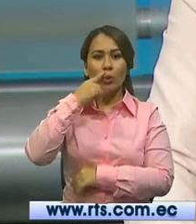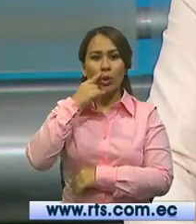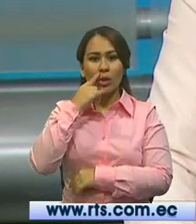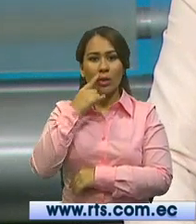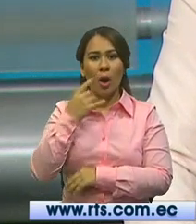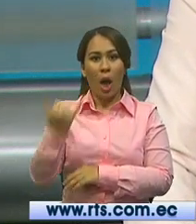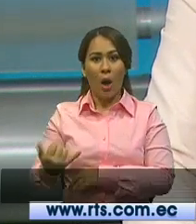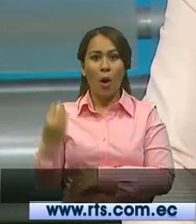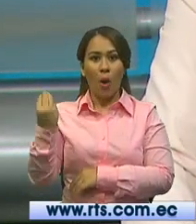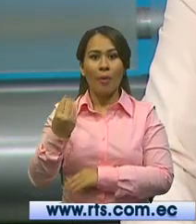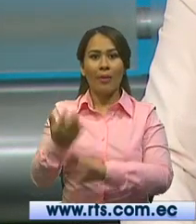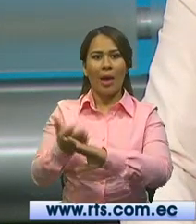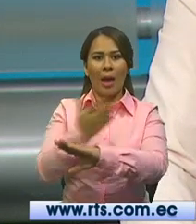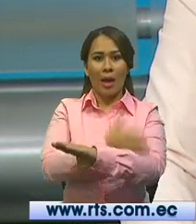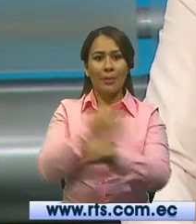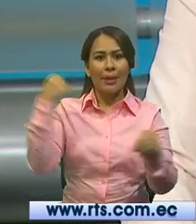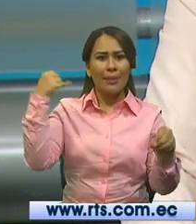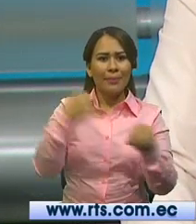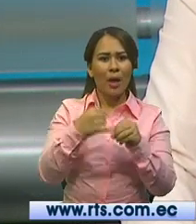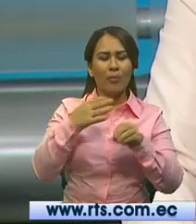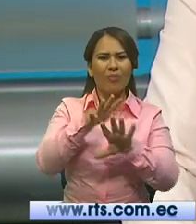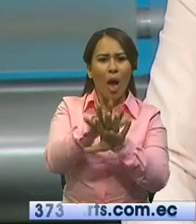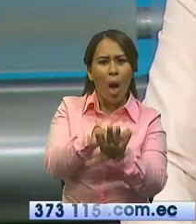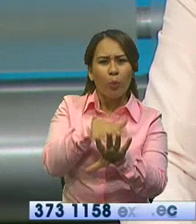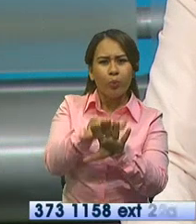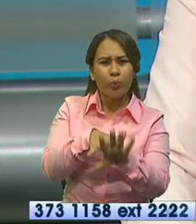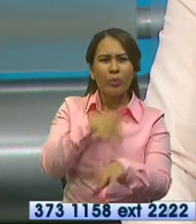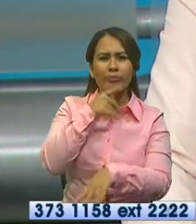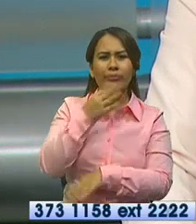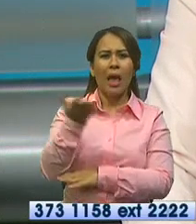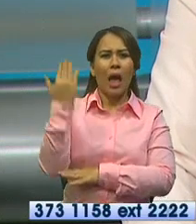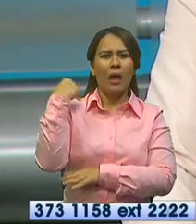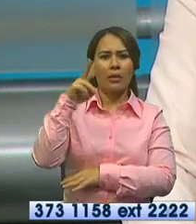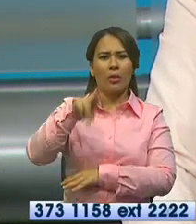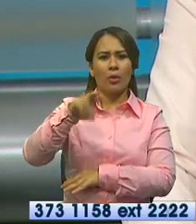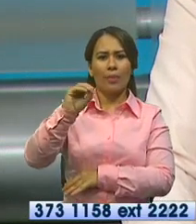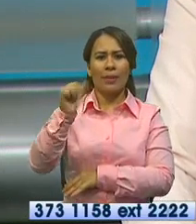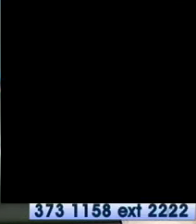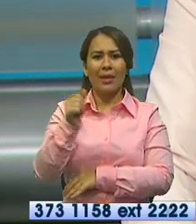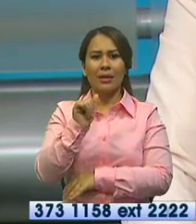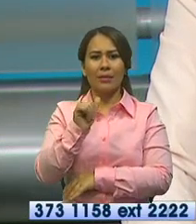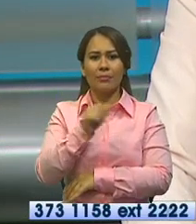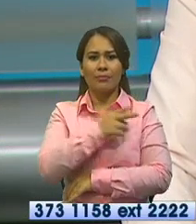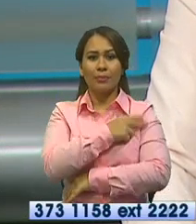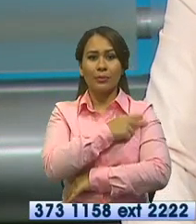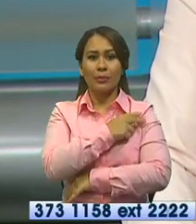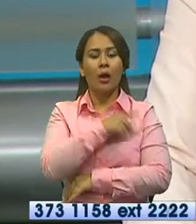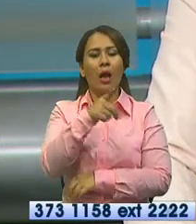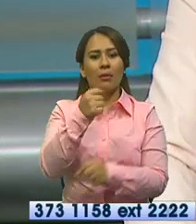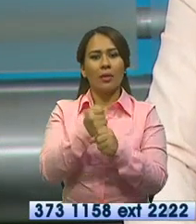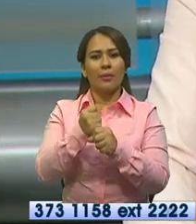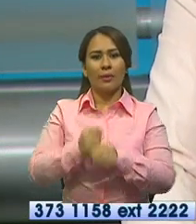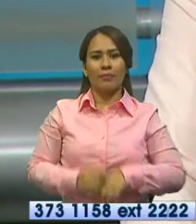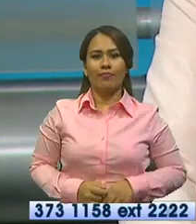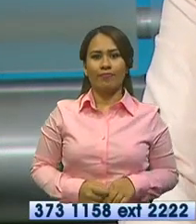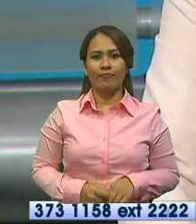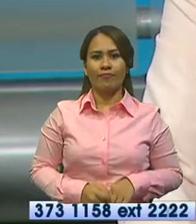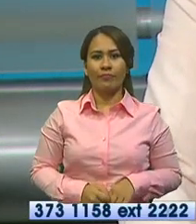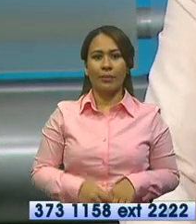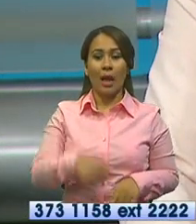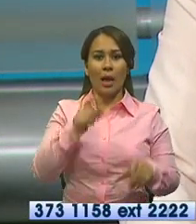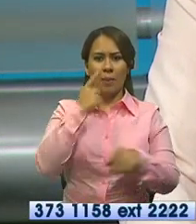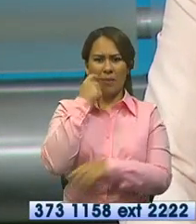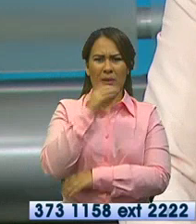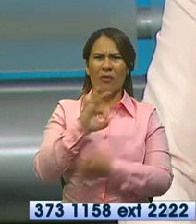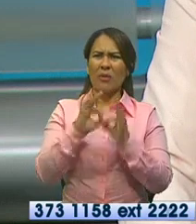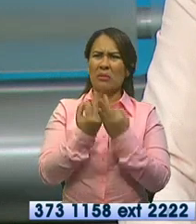ahora adolescentes, que fueron abusados sexualmente en el 2010 por un profesor que ahí trabajaba. El acto no convenció a los